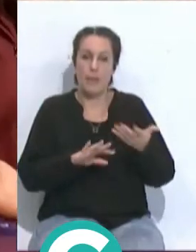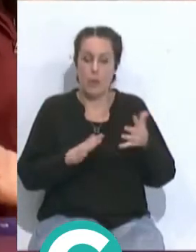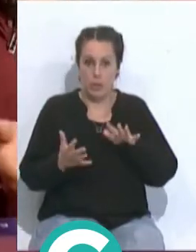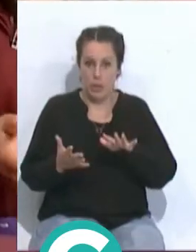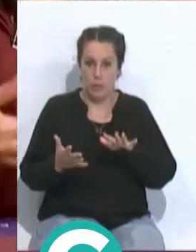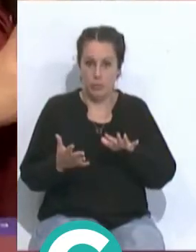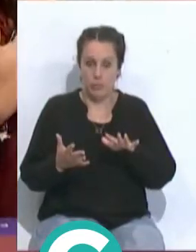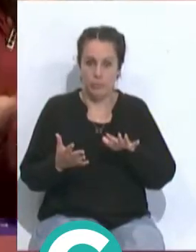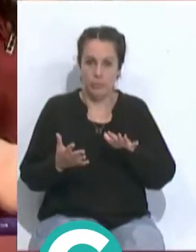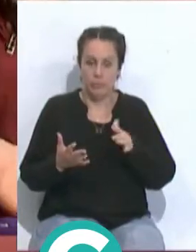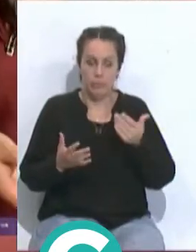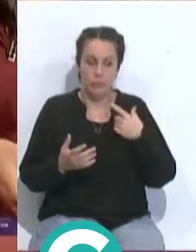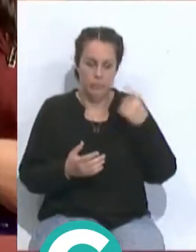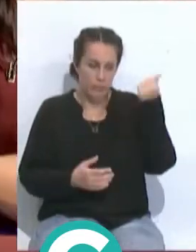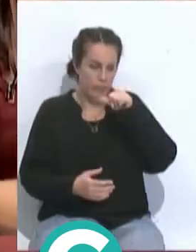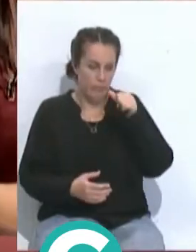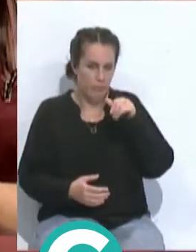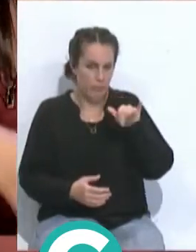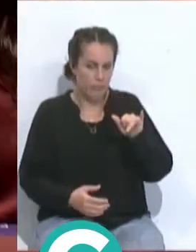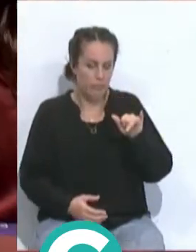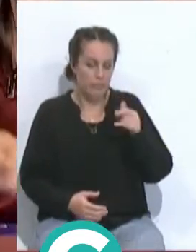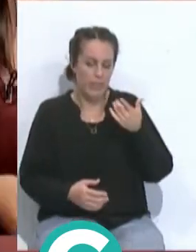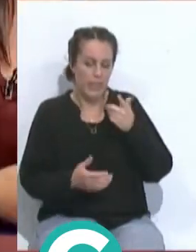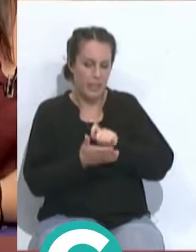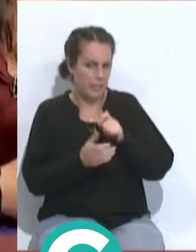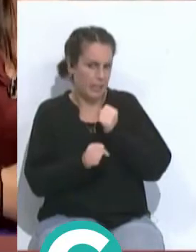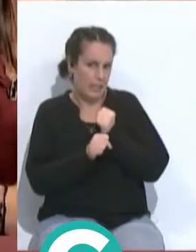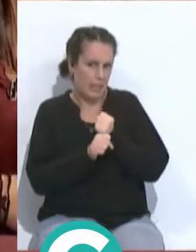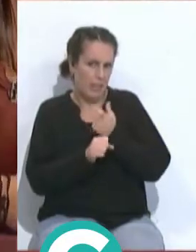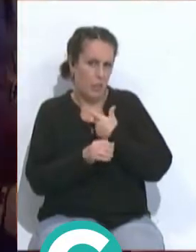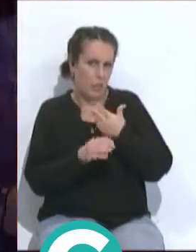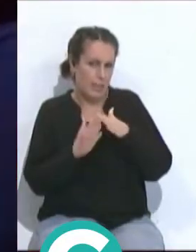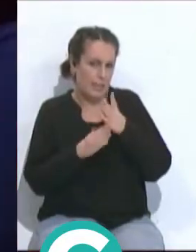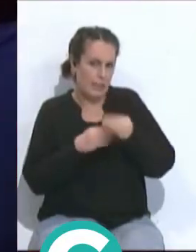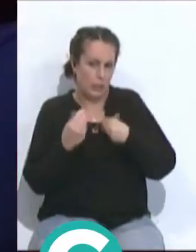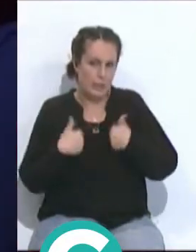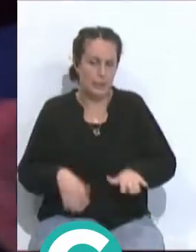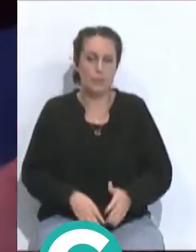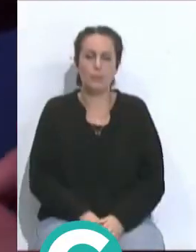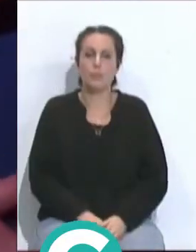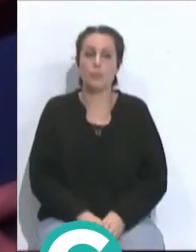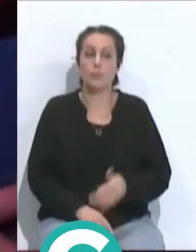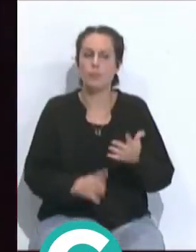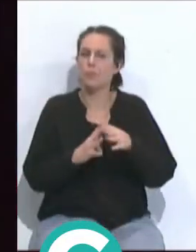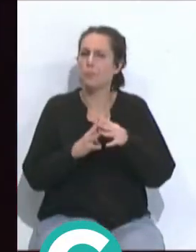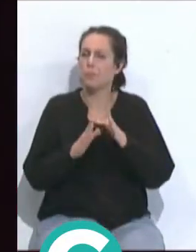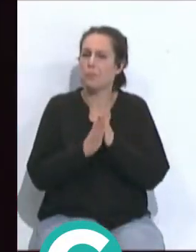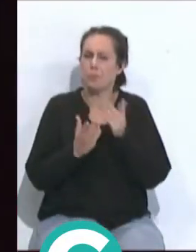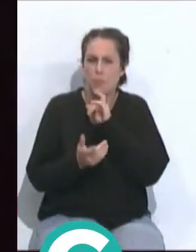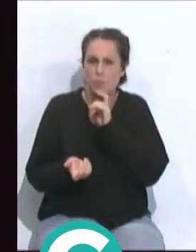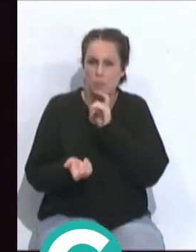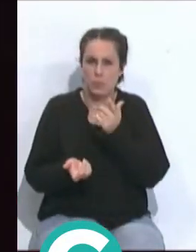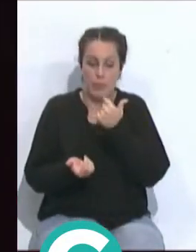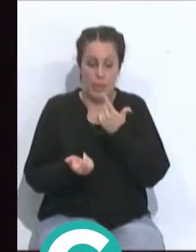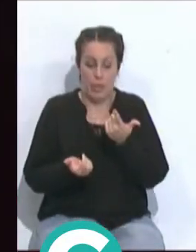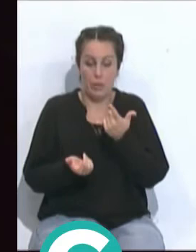evolucionar, sino que ya él venía con la tarea de casa, ¿no? Por decirlo así. ¿Cómo lo estructuras el libro? Dices que, bueno,